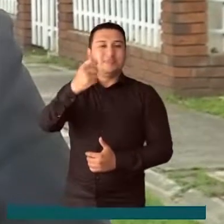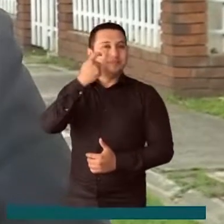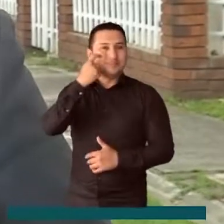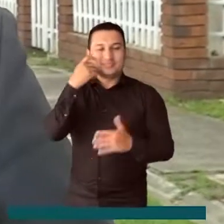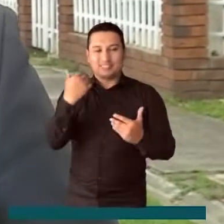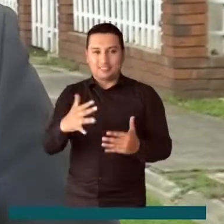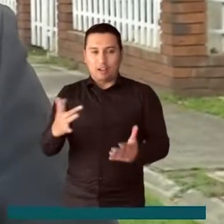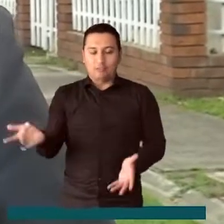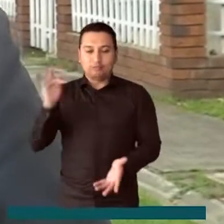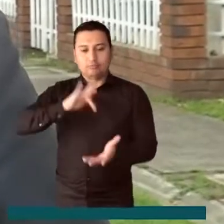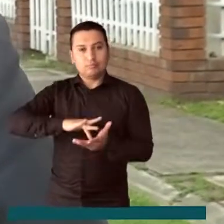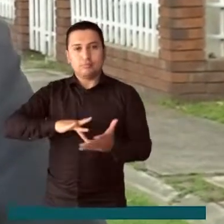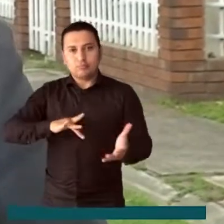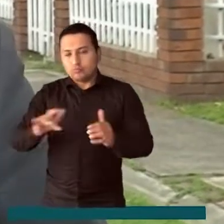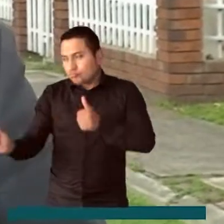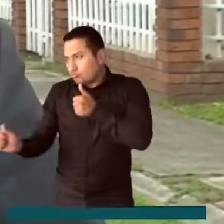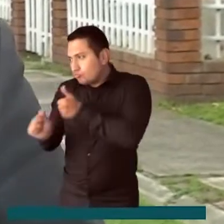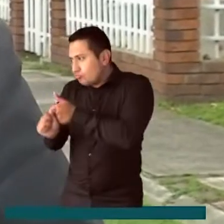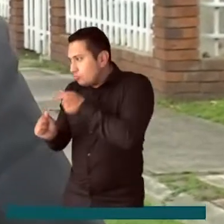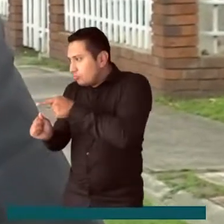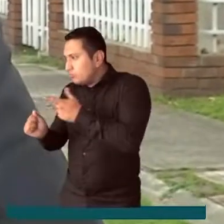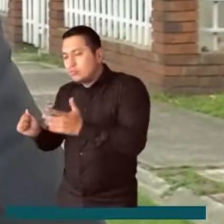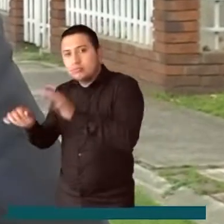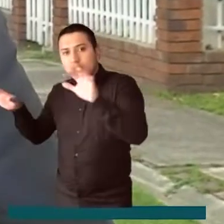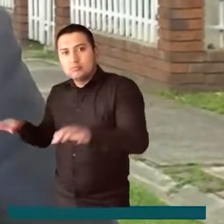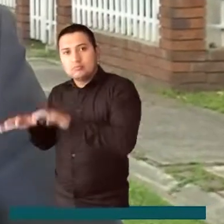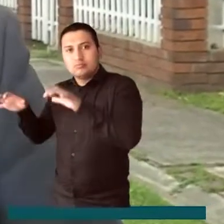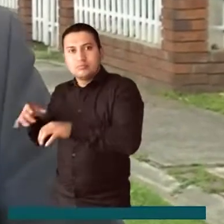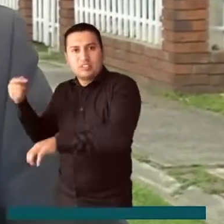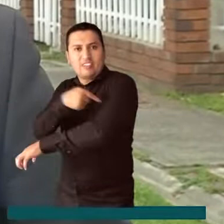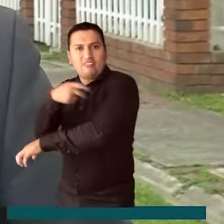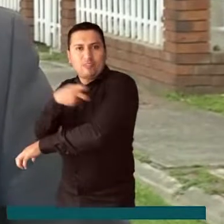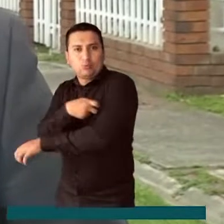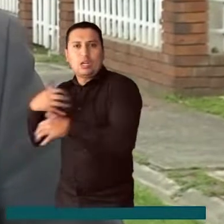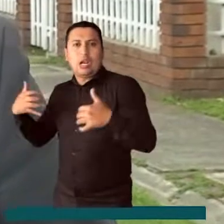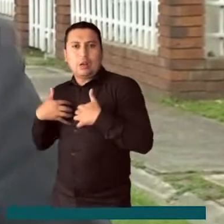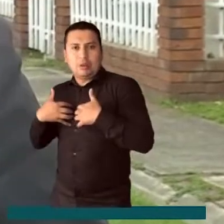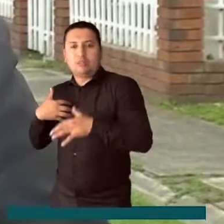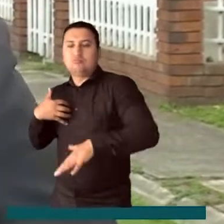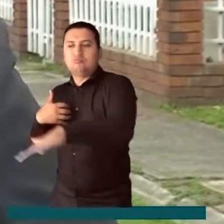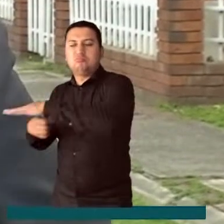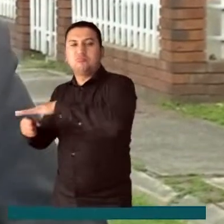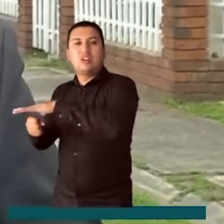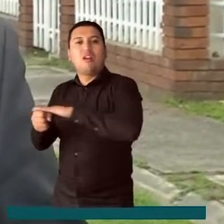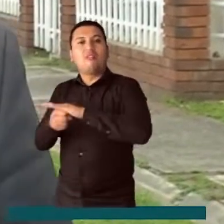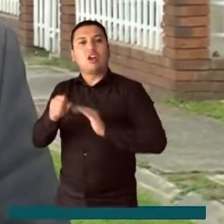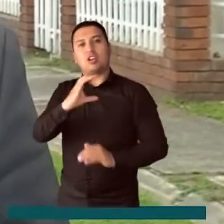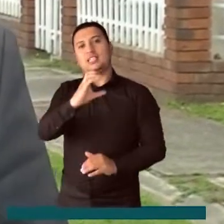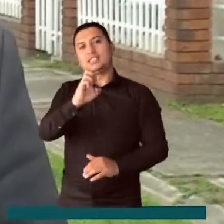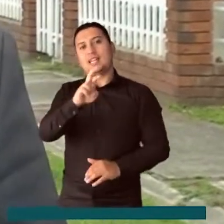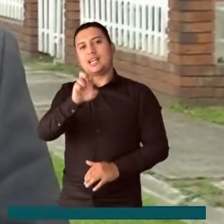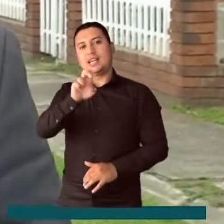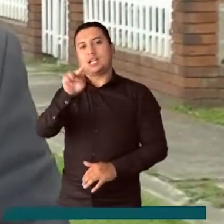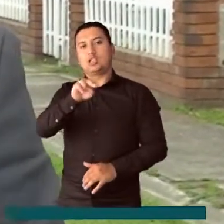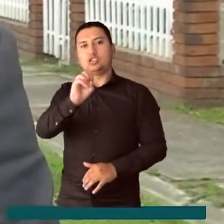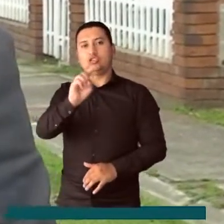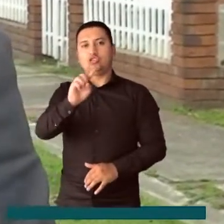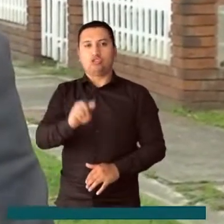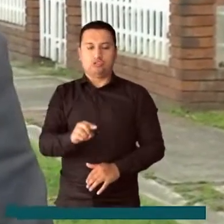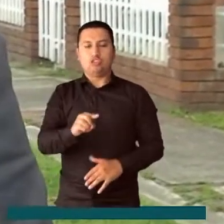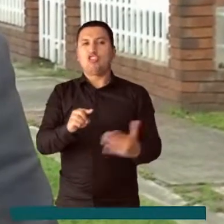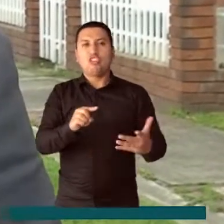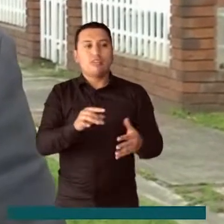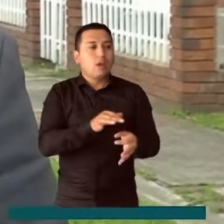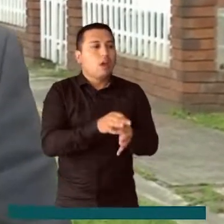Mabel, acompañamos una de las jornadas de vacunación antirrábicas en el barrio Los Cerezos, en Facatativá. Estas jornadas se realizan